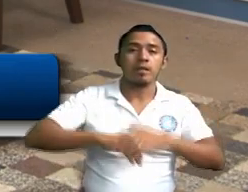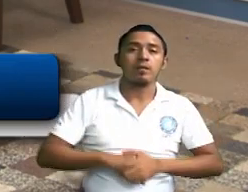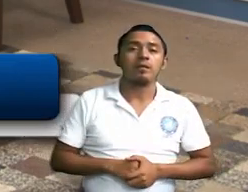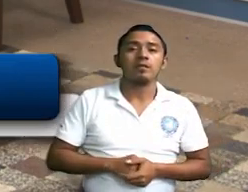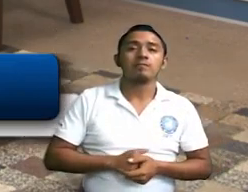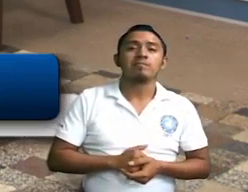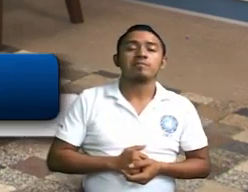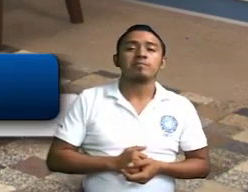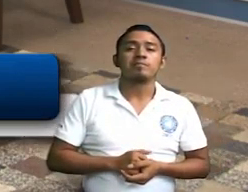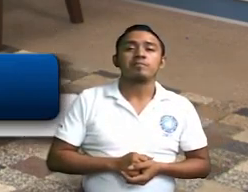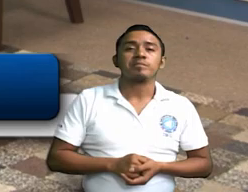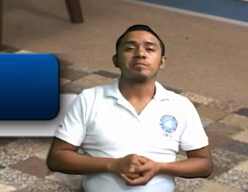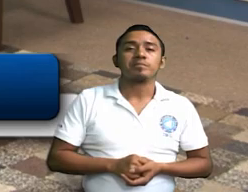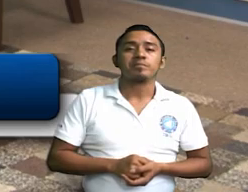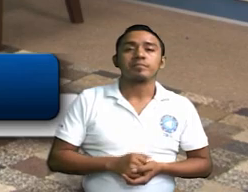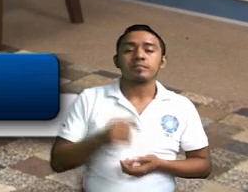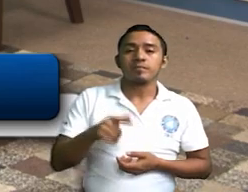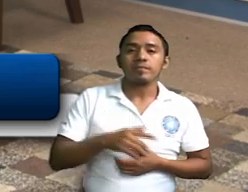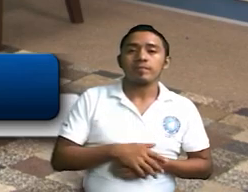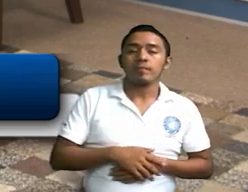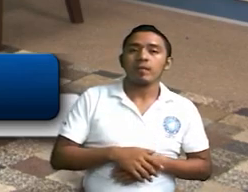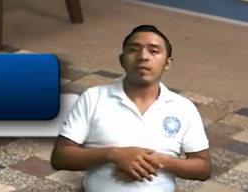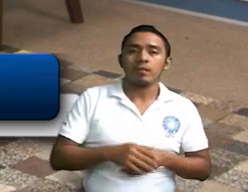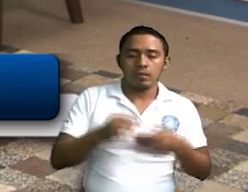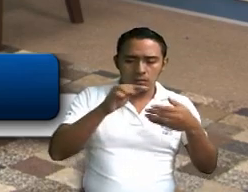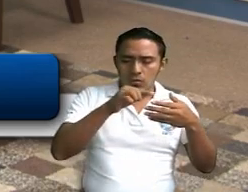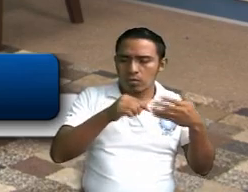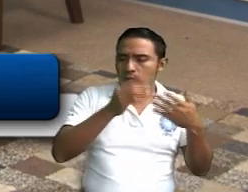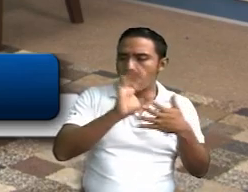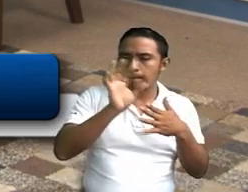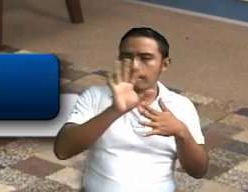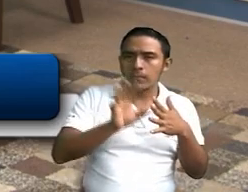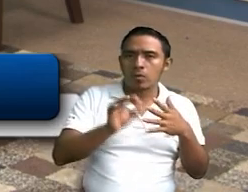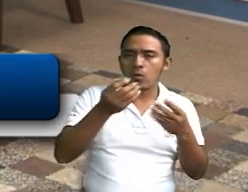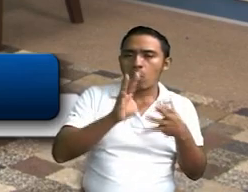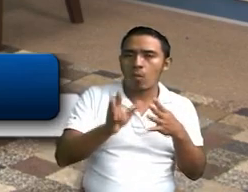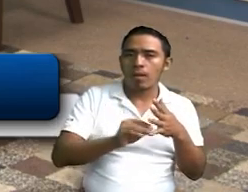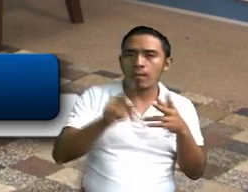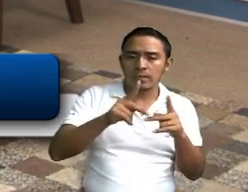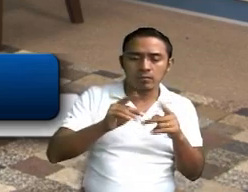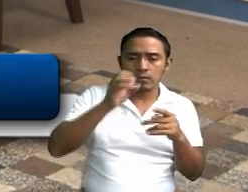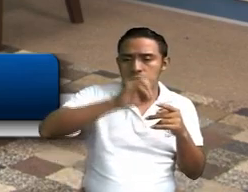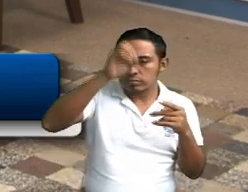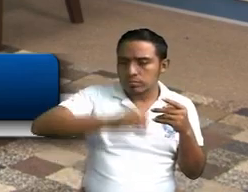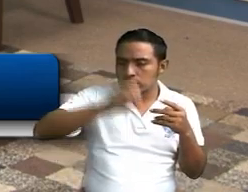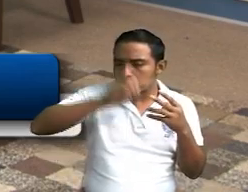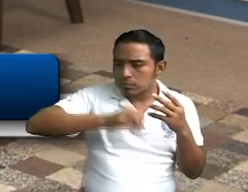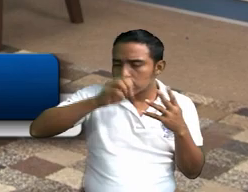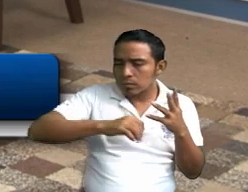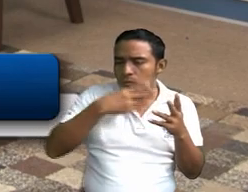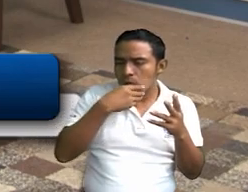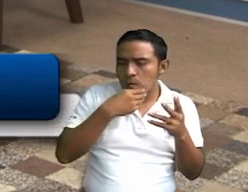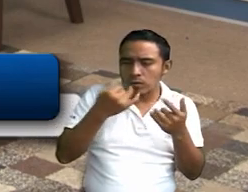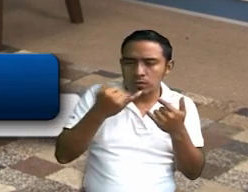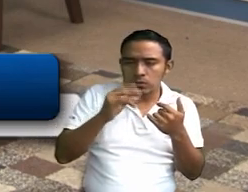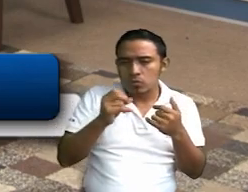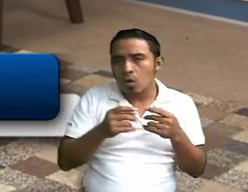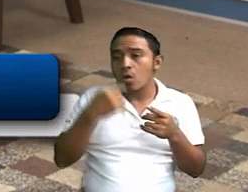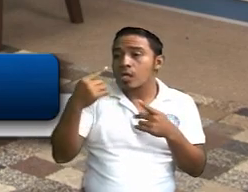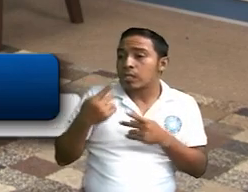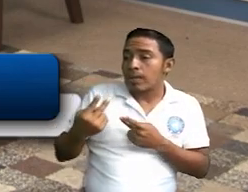realidad abarcando un poco más, hay índices que se sacan de acuerdo a la edad, a la actividad física que tenía el paciente, la dependencia del paciente, con quién vive